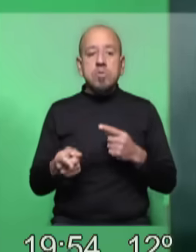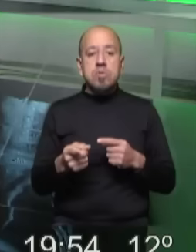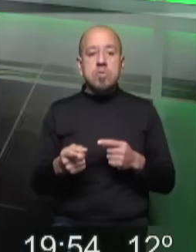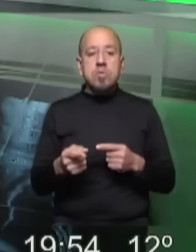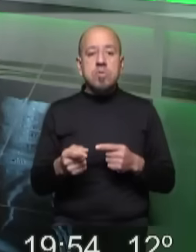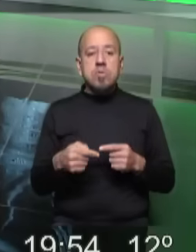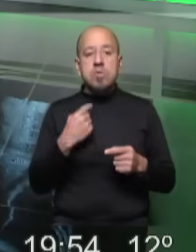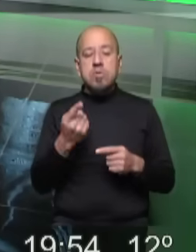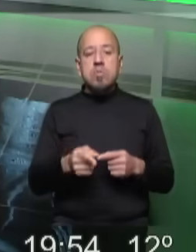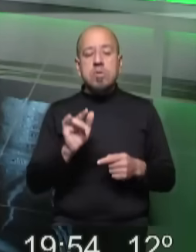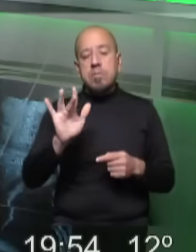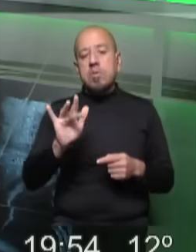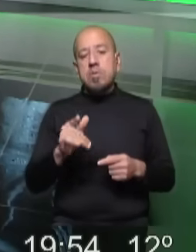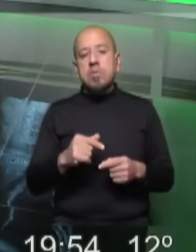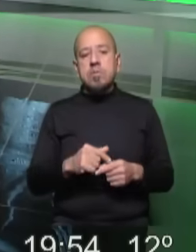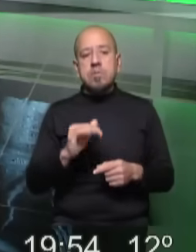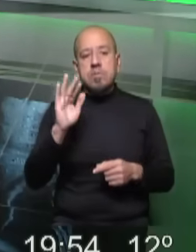Eduardo y hasta el miércoles que viene Gracias Martín nos vemos el miércoles que viene